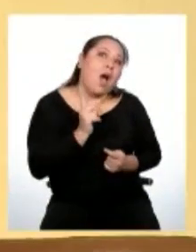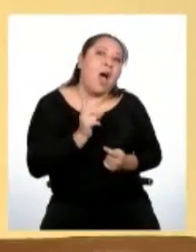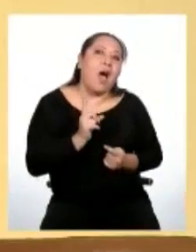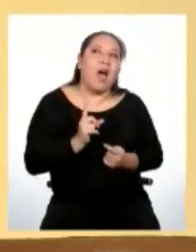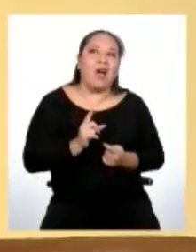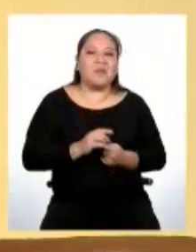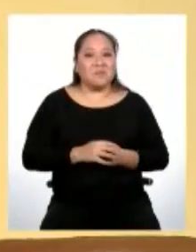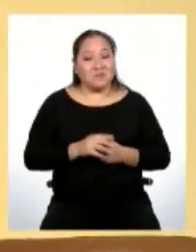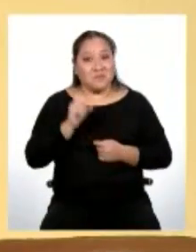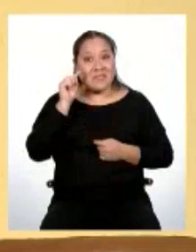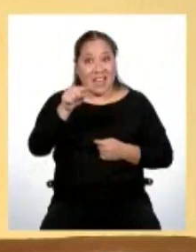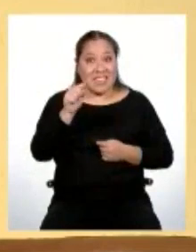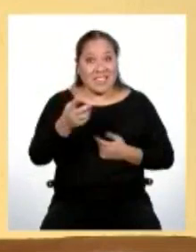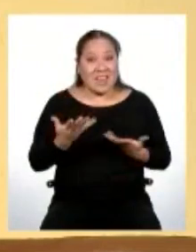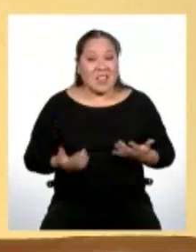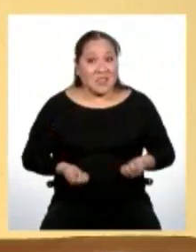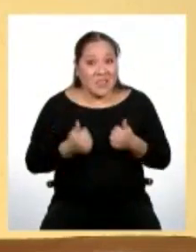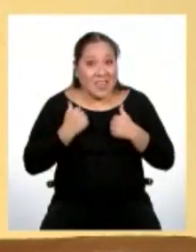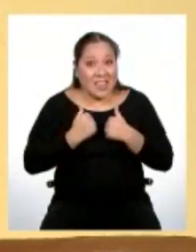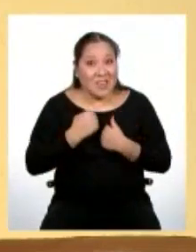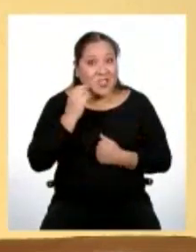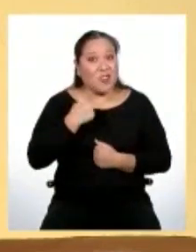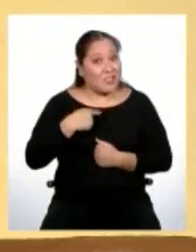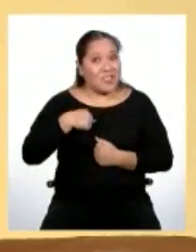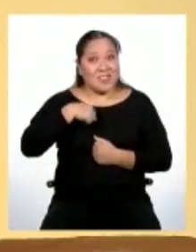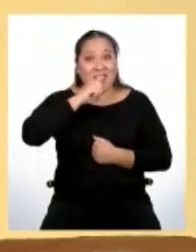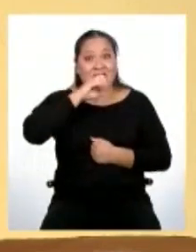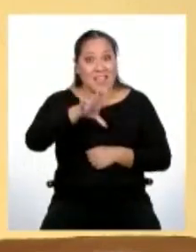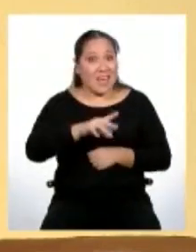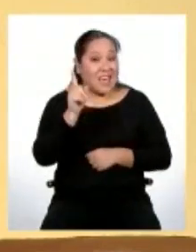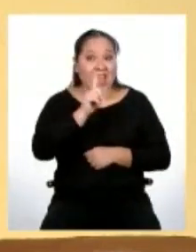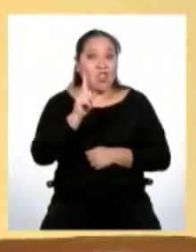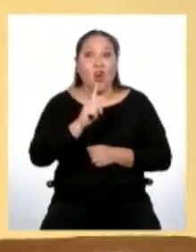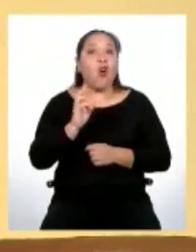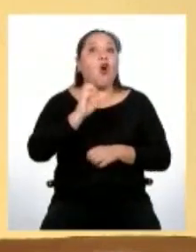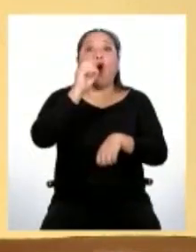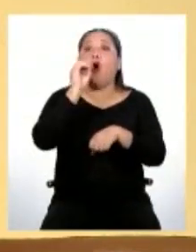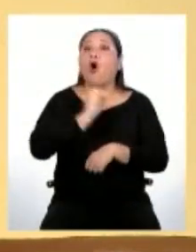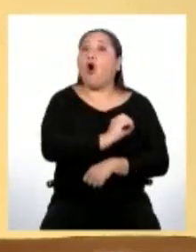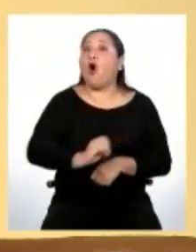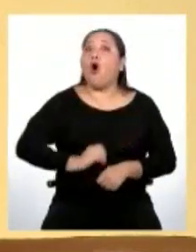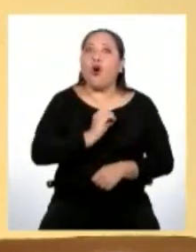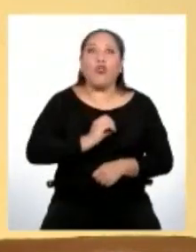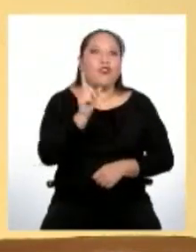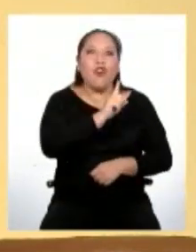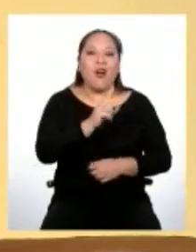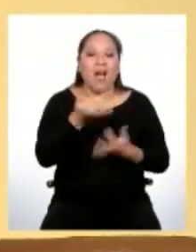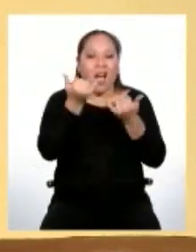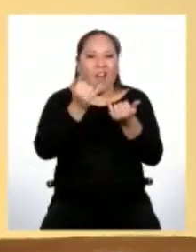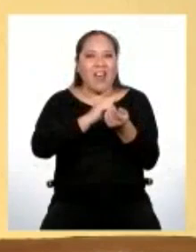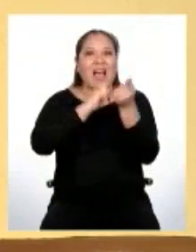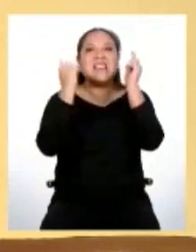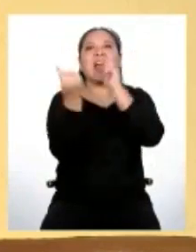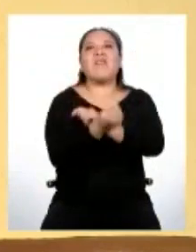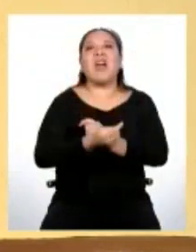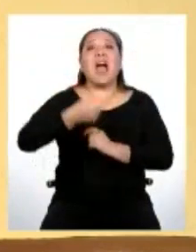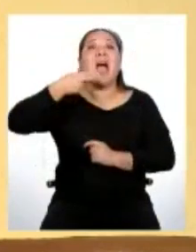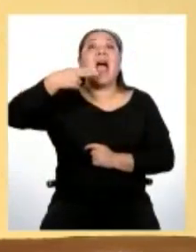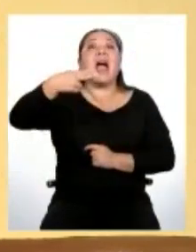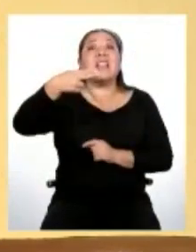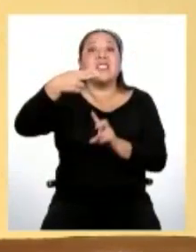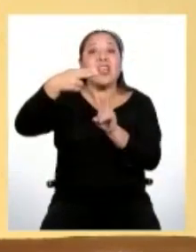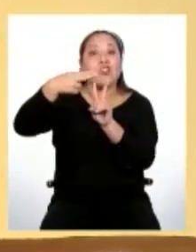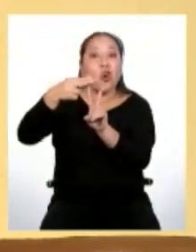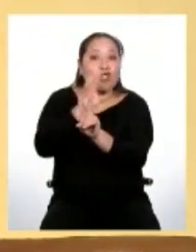Ese era tu destino, Oxígeno. Yo te lo dije. Ya no eres O, ahora eres H2O. Te has convertido en agua y